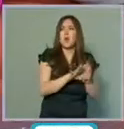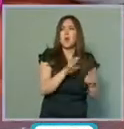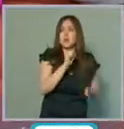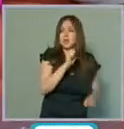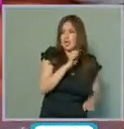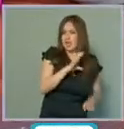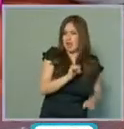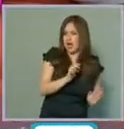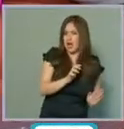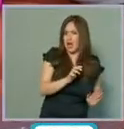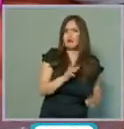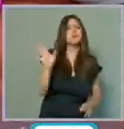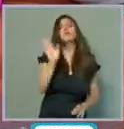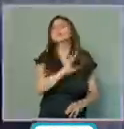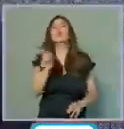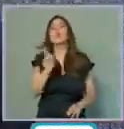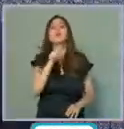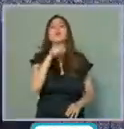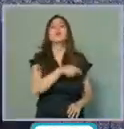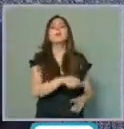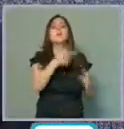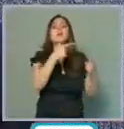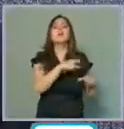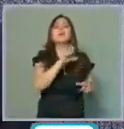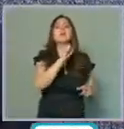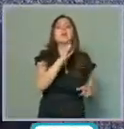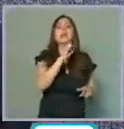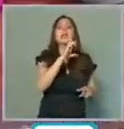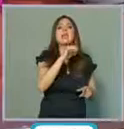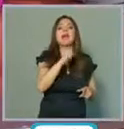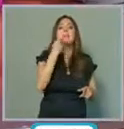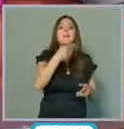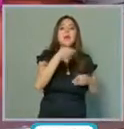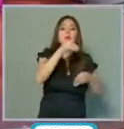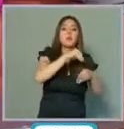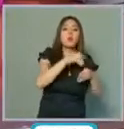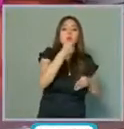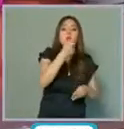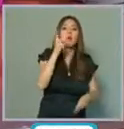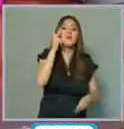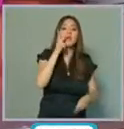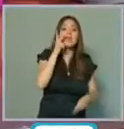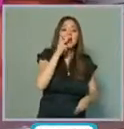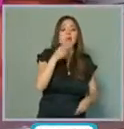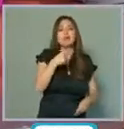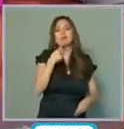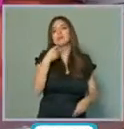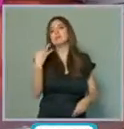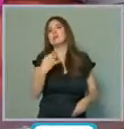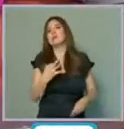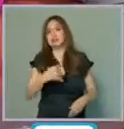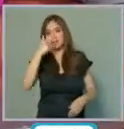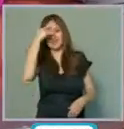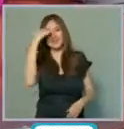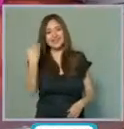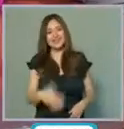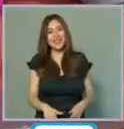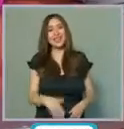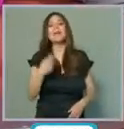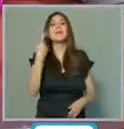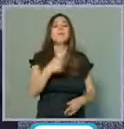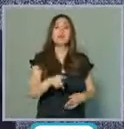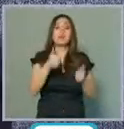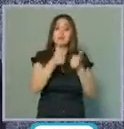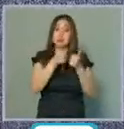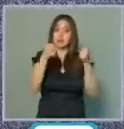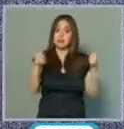que sucede es que era seca, pero se envinaba. Que es buenísima. pues buenísimo, Entonces, claro. no lo llevabas